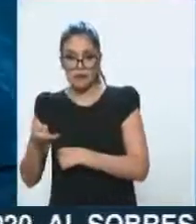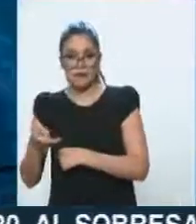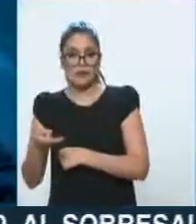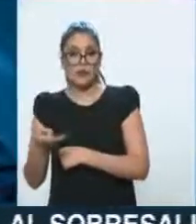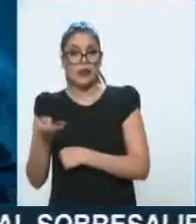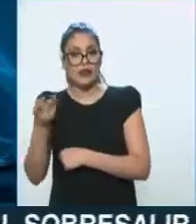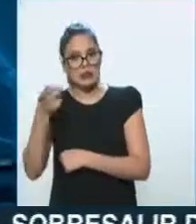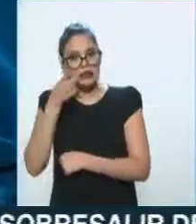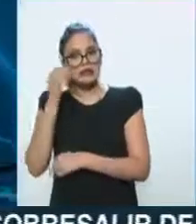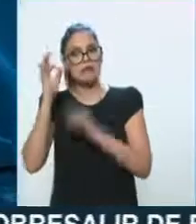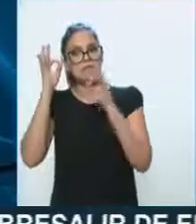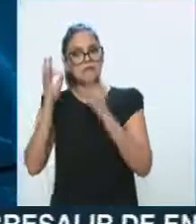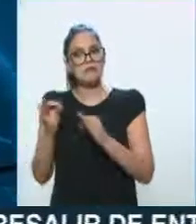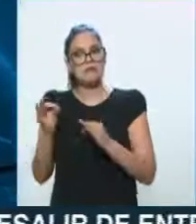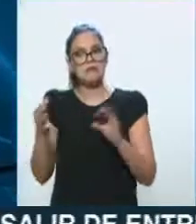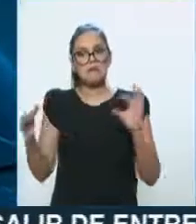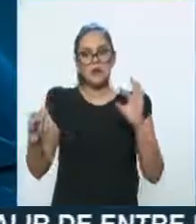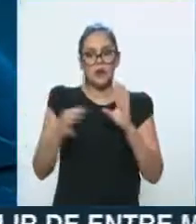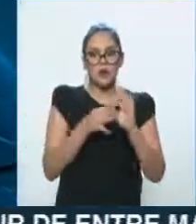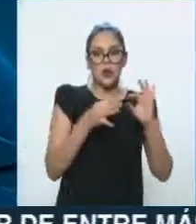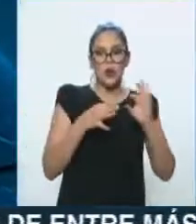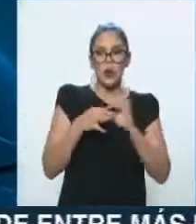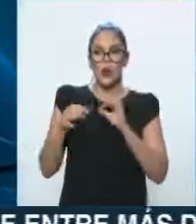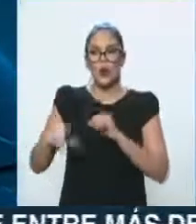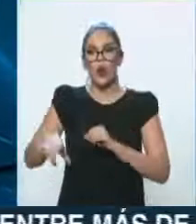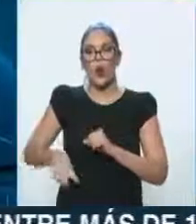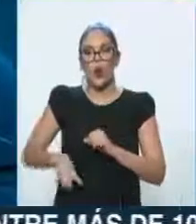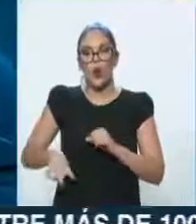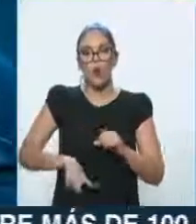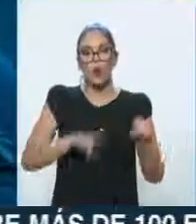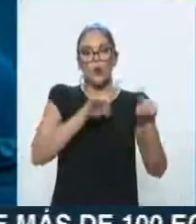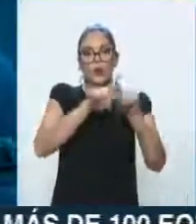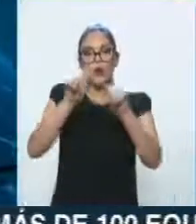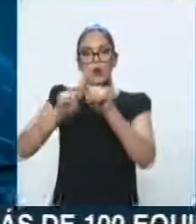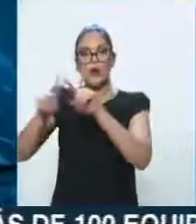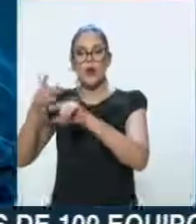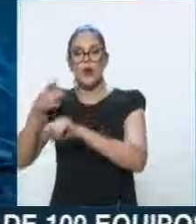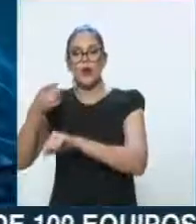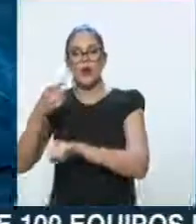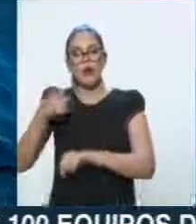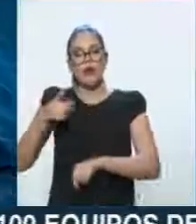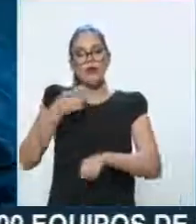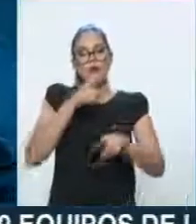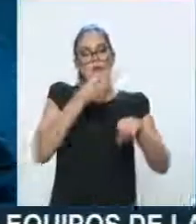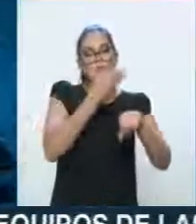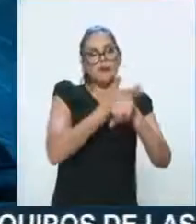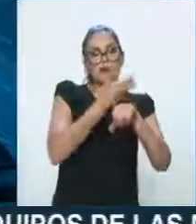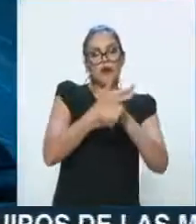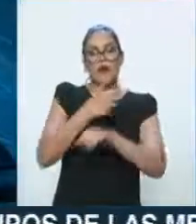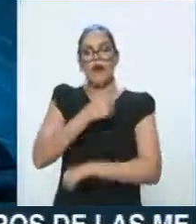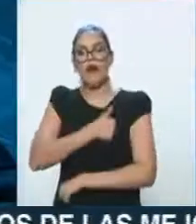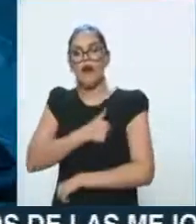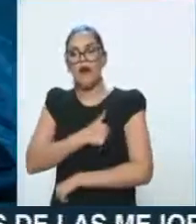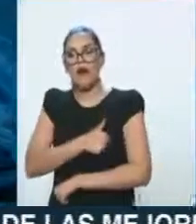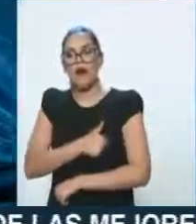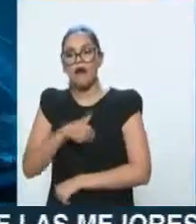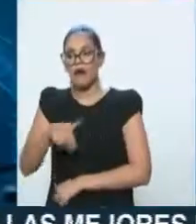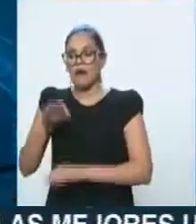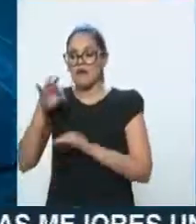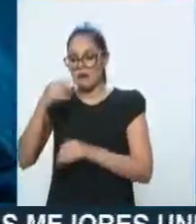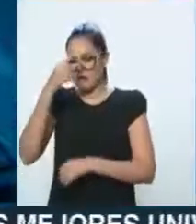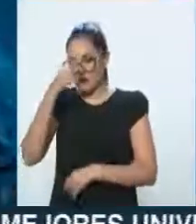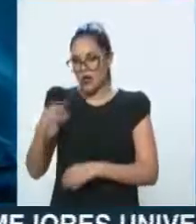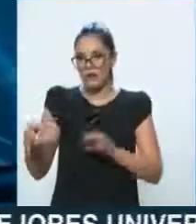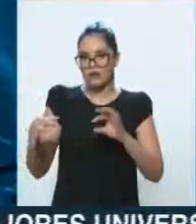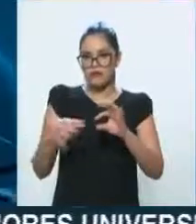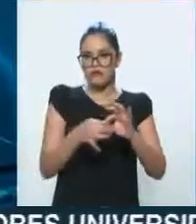una excelente relación entre México, Estados Unidos y Canadá, a diferencia de lo que sucedía específicamente entre México y Estados Unidos con